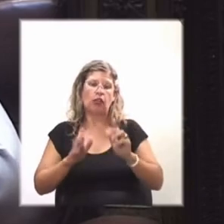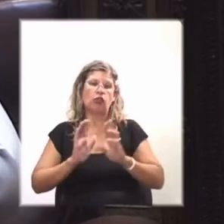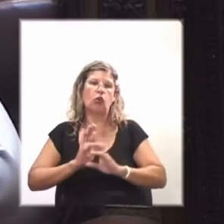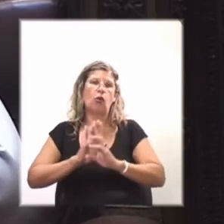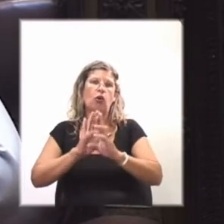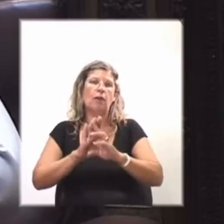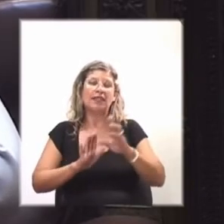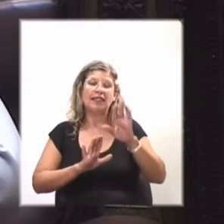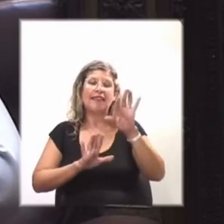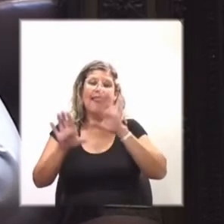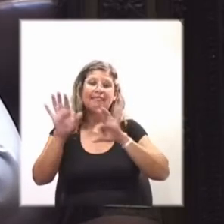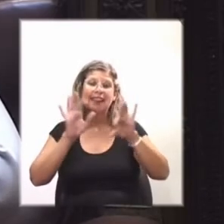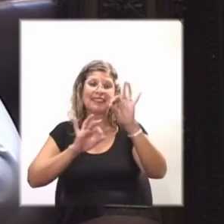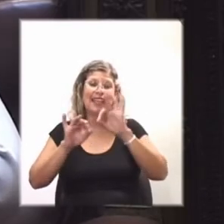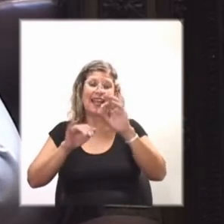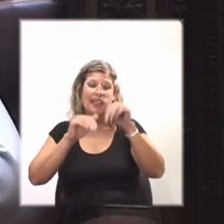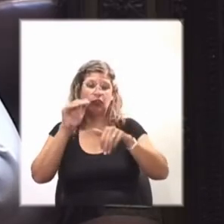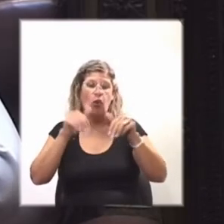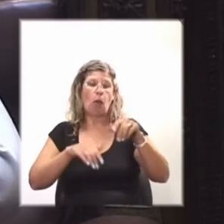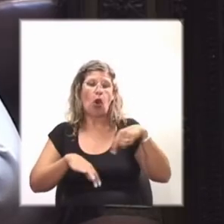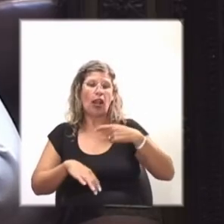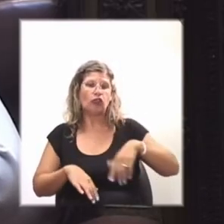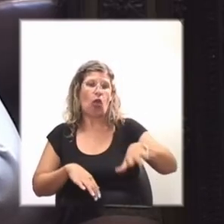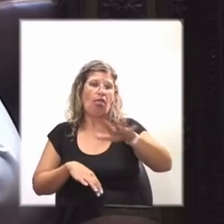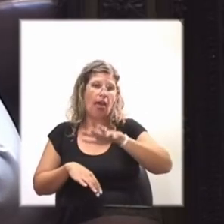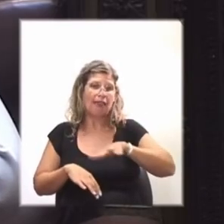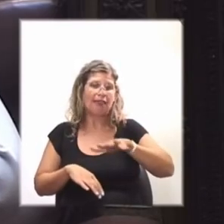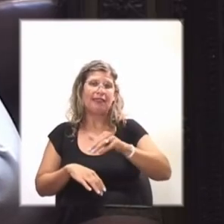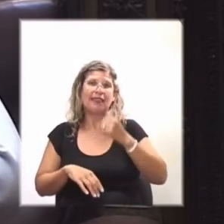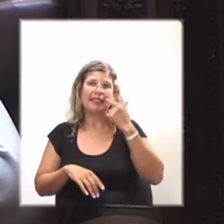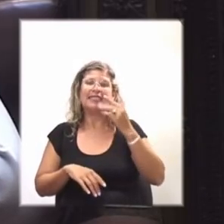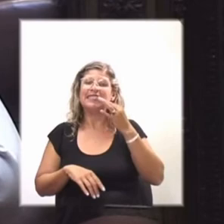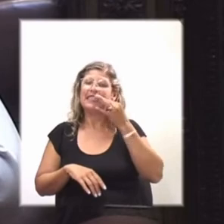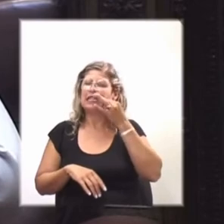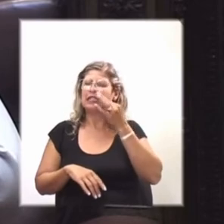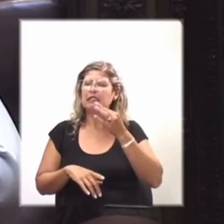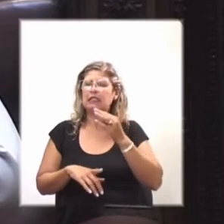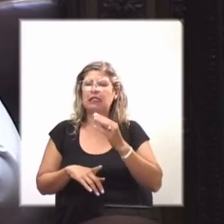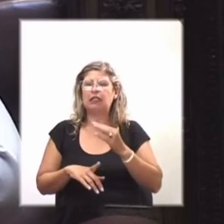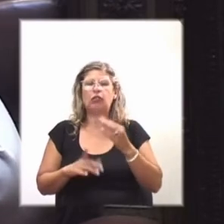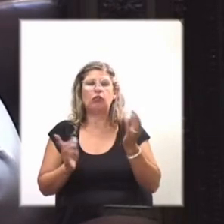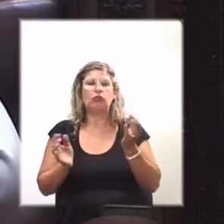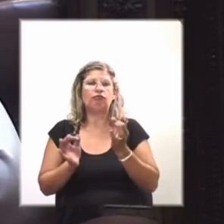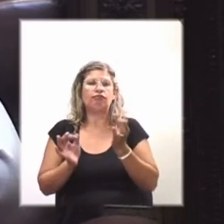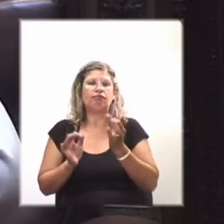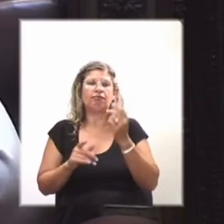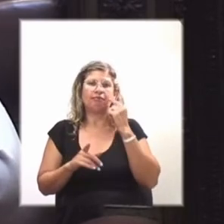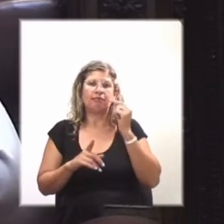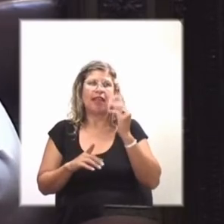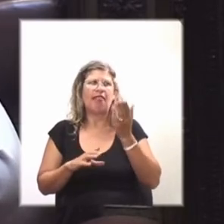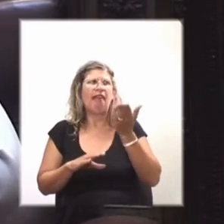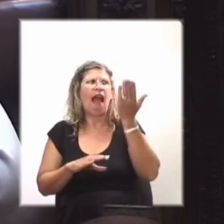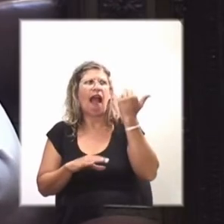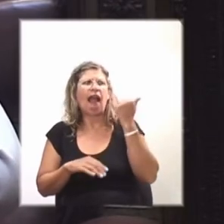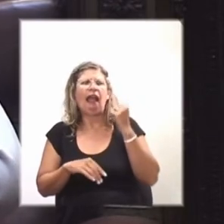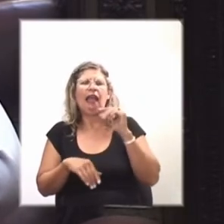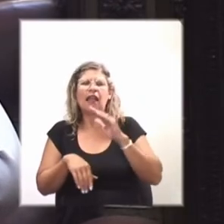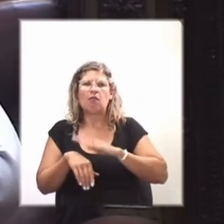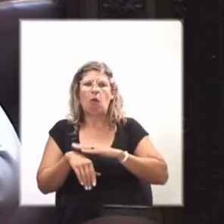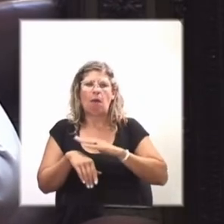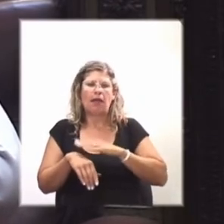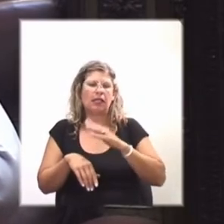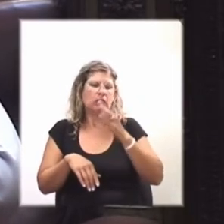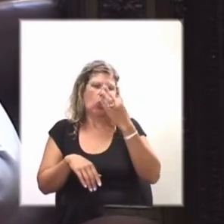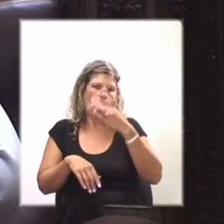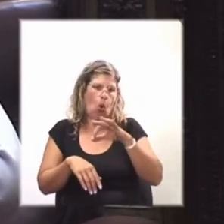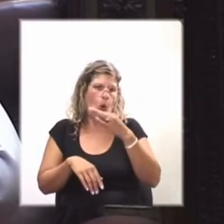representantes electos por la ciudadanía y en cuanto testigos privilegiados a la vez de aquel momento singular